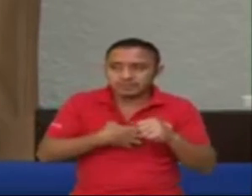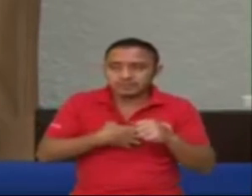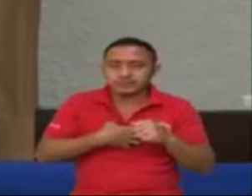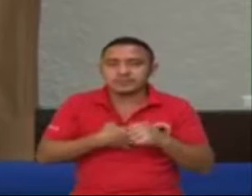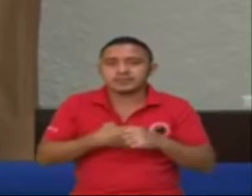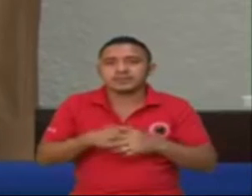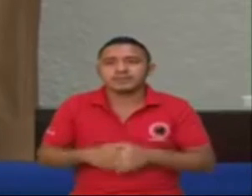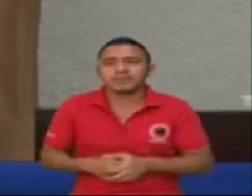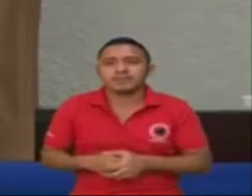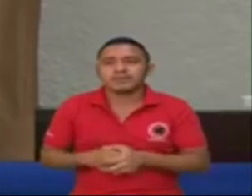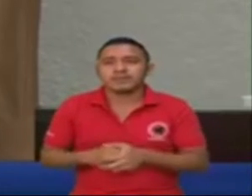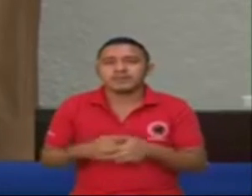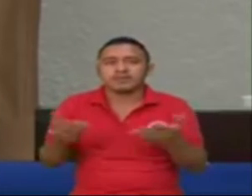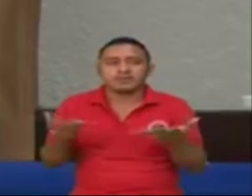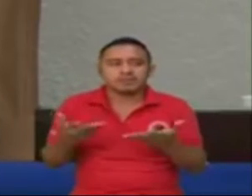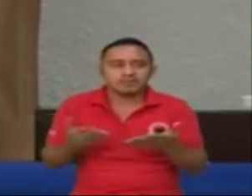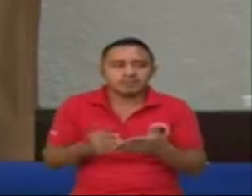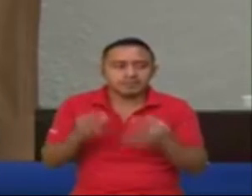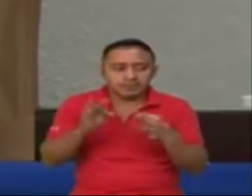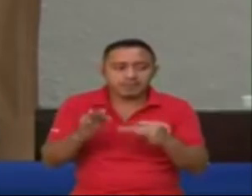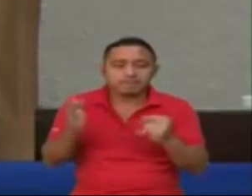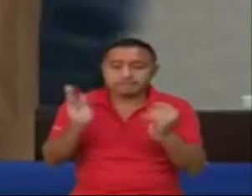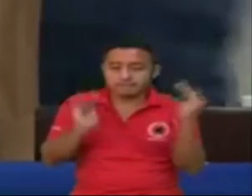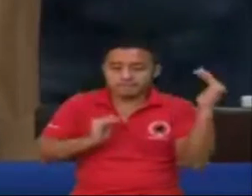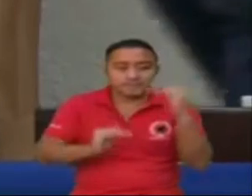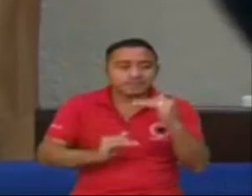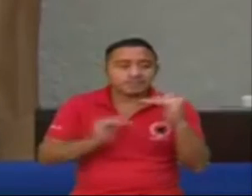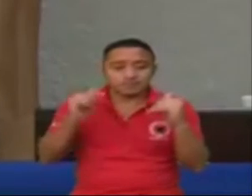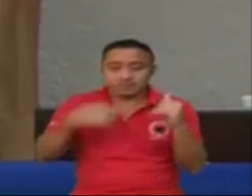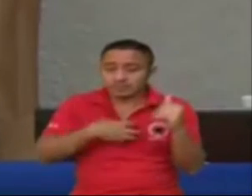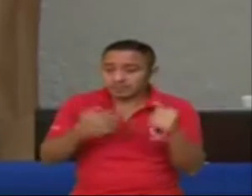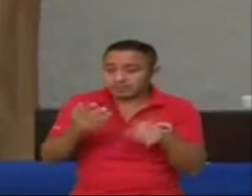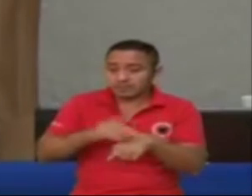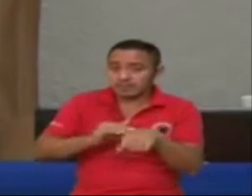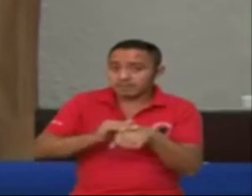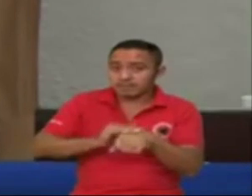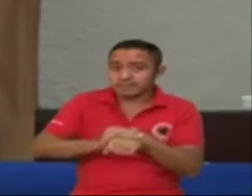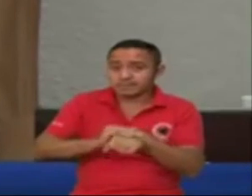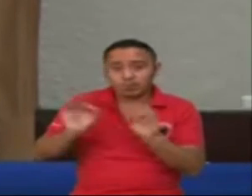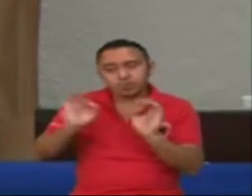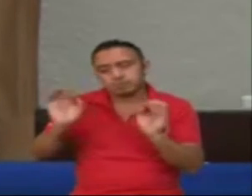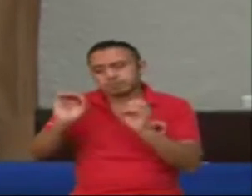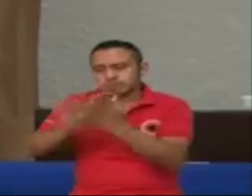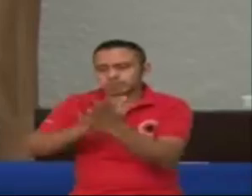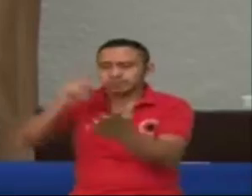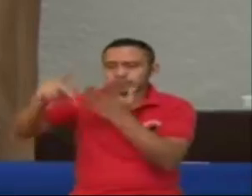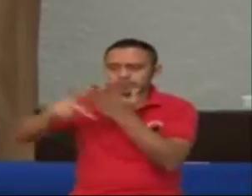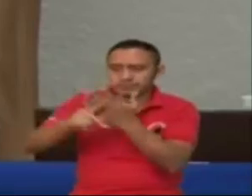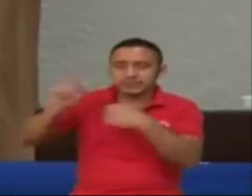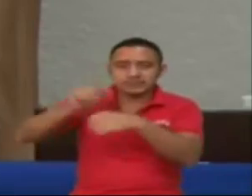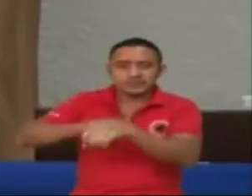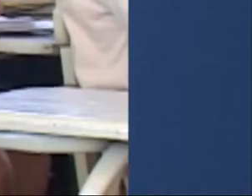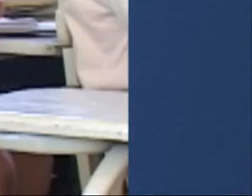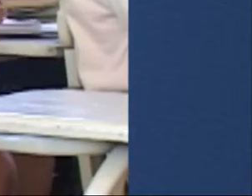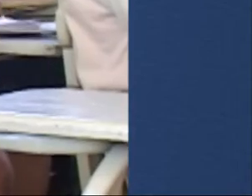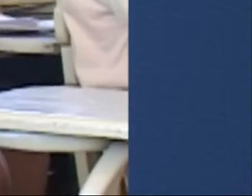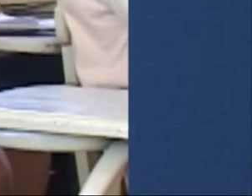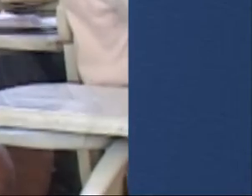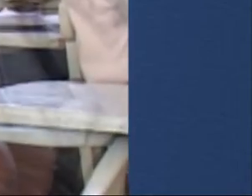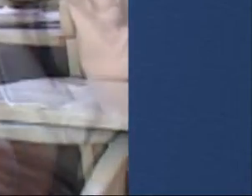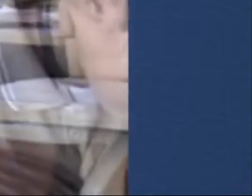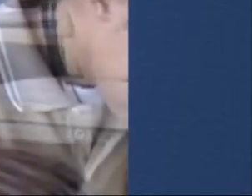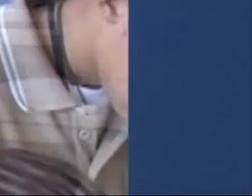disposición puedan obtener su acreditación institucional o de programas en menor tiempo establecido a la